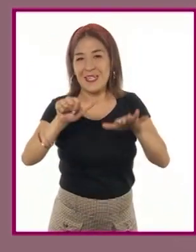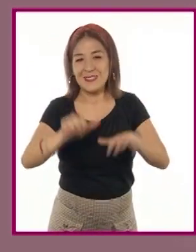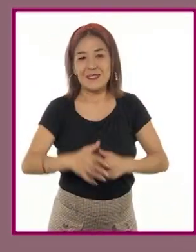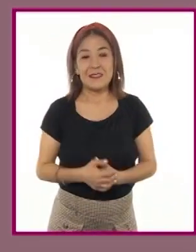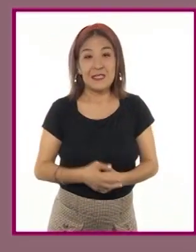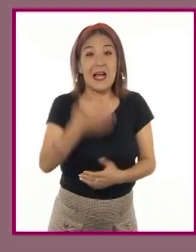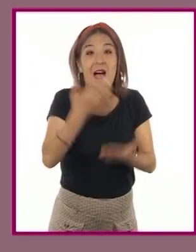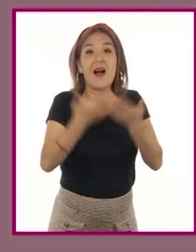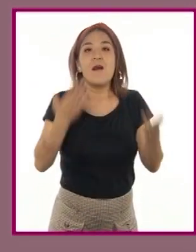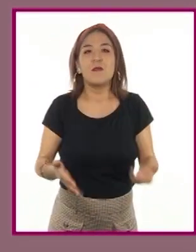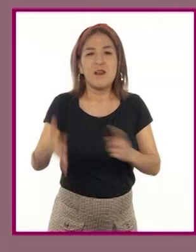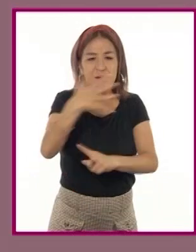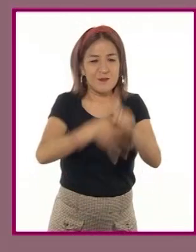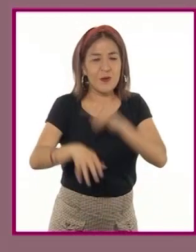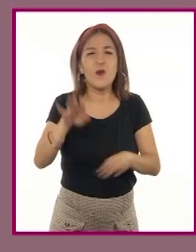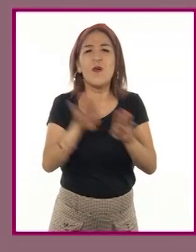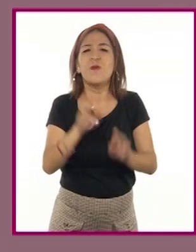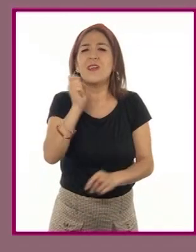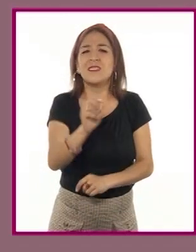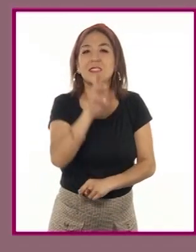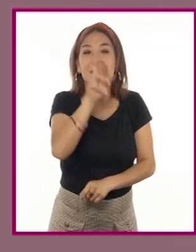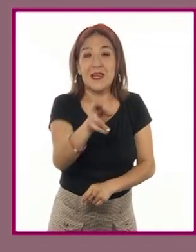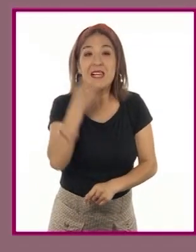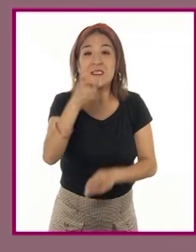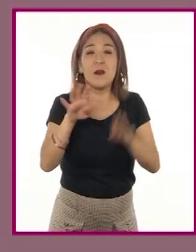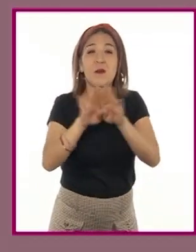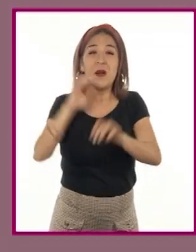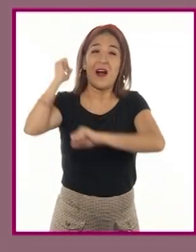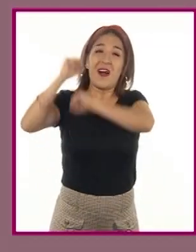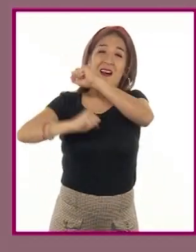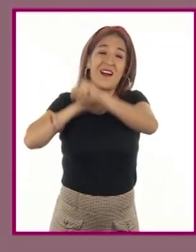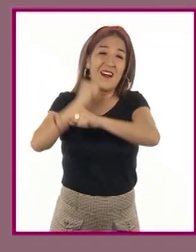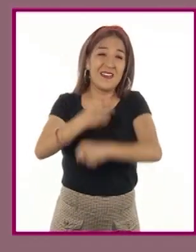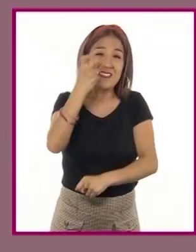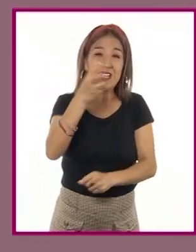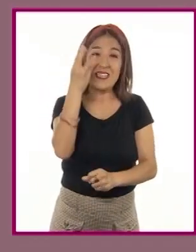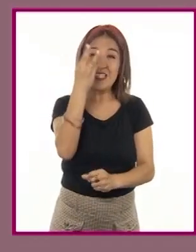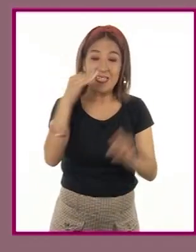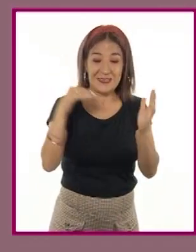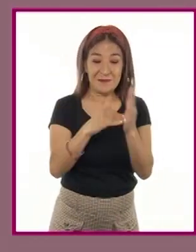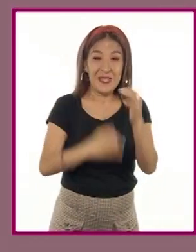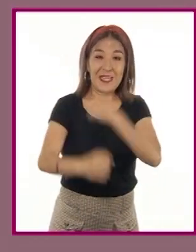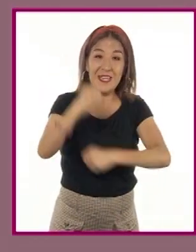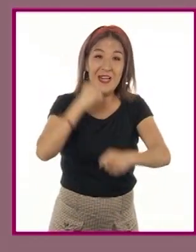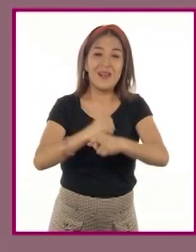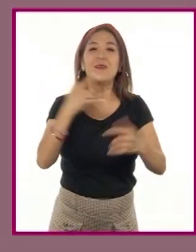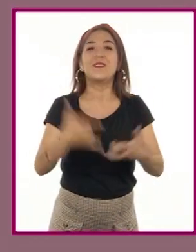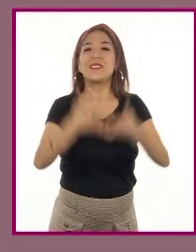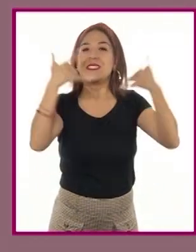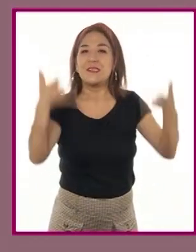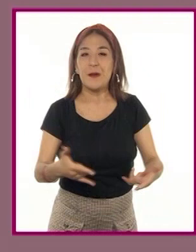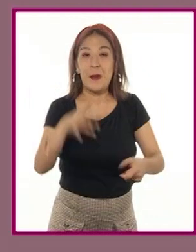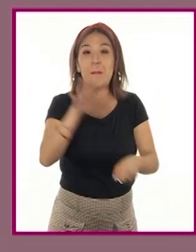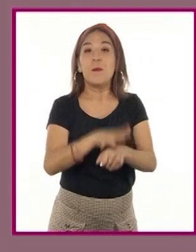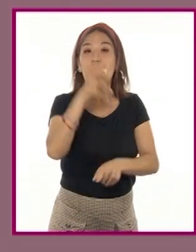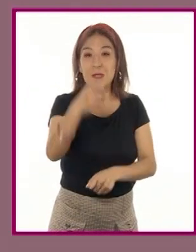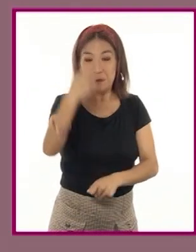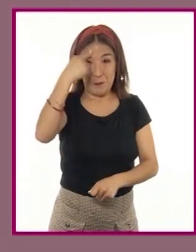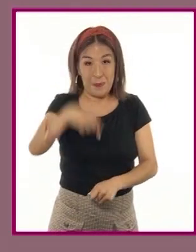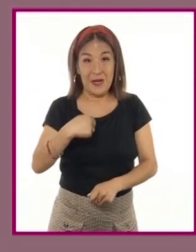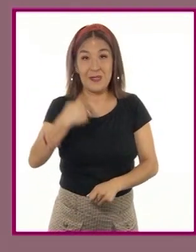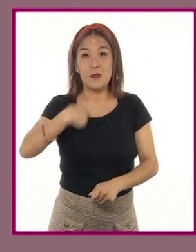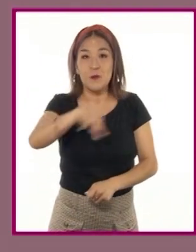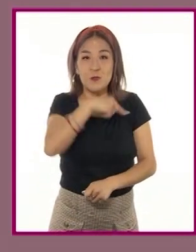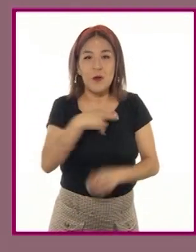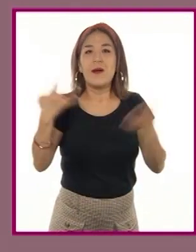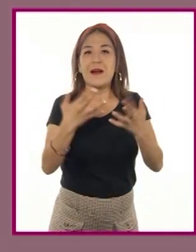el resultado de ese tejido construido a lo largo de más de 3.000 años de historia. Por eso, para nosotros como maestros